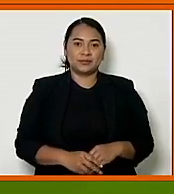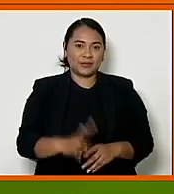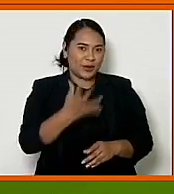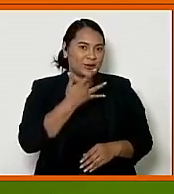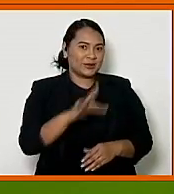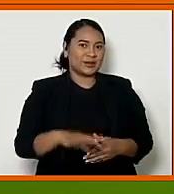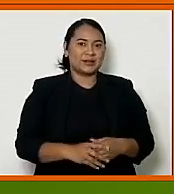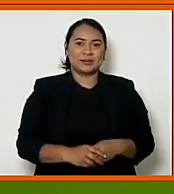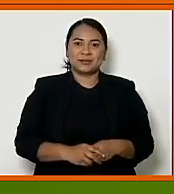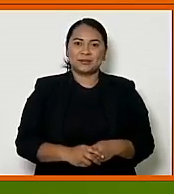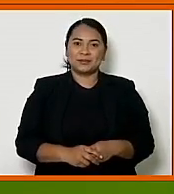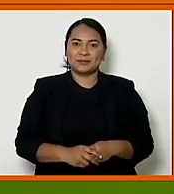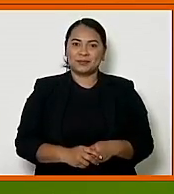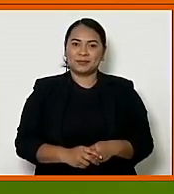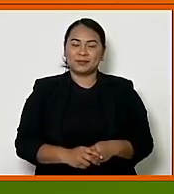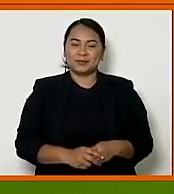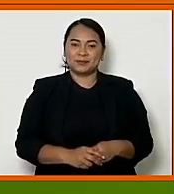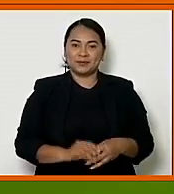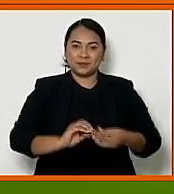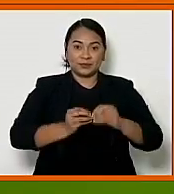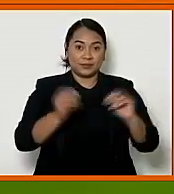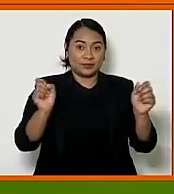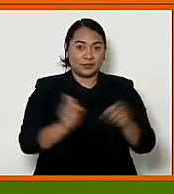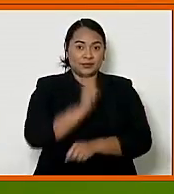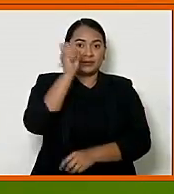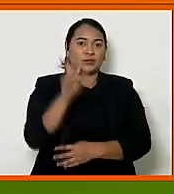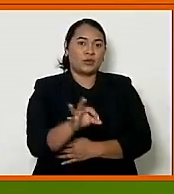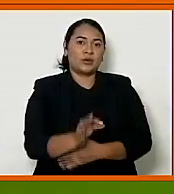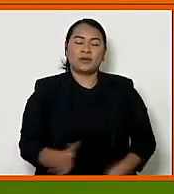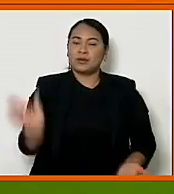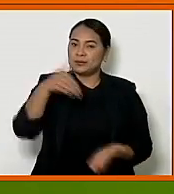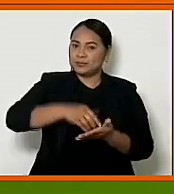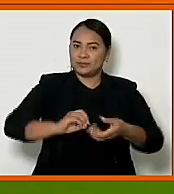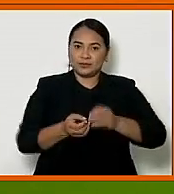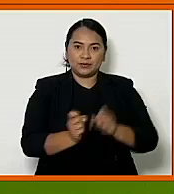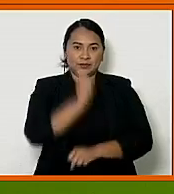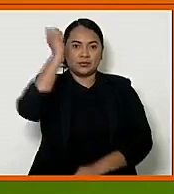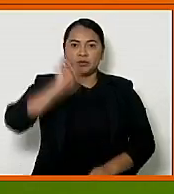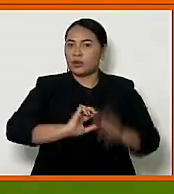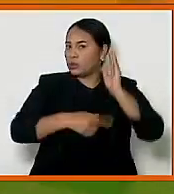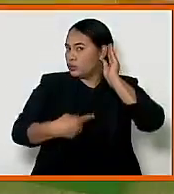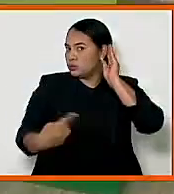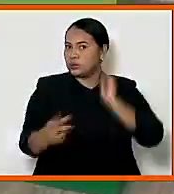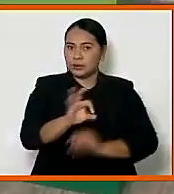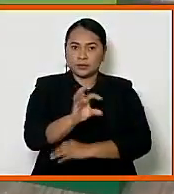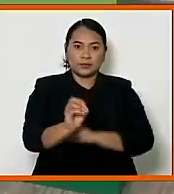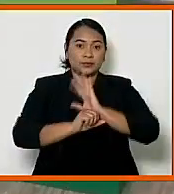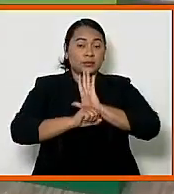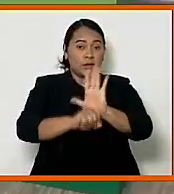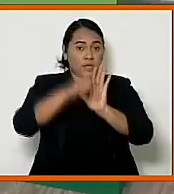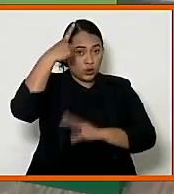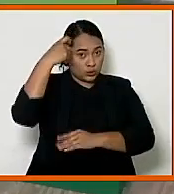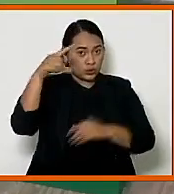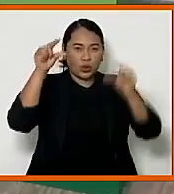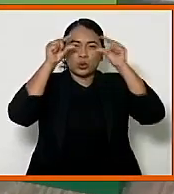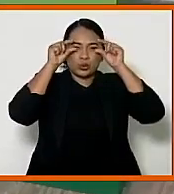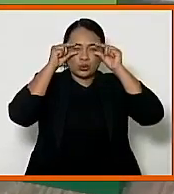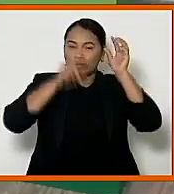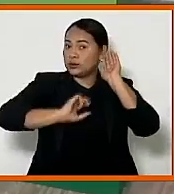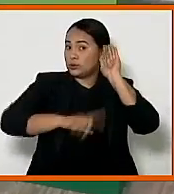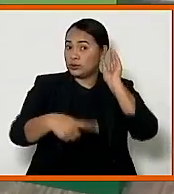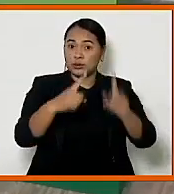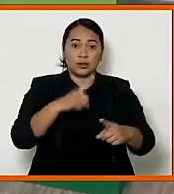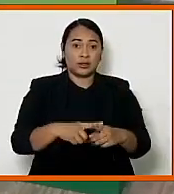suerte. Este es el 9. Los números ganadores en diaria es el 90 con su símbolo de sueños lentes. Para